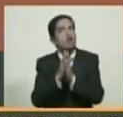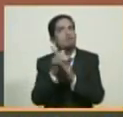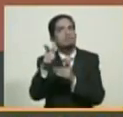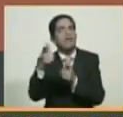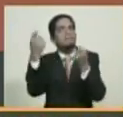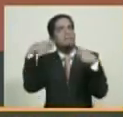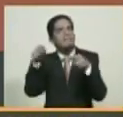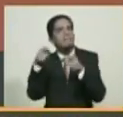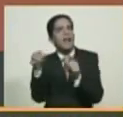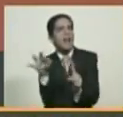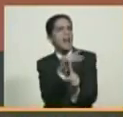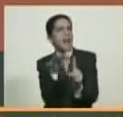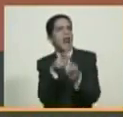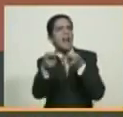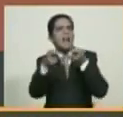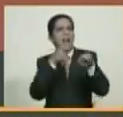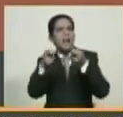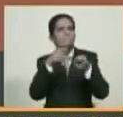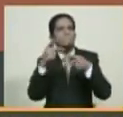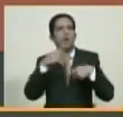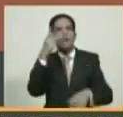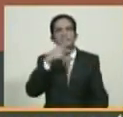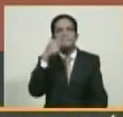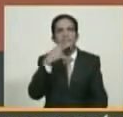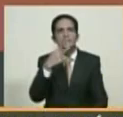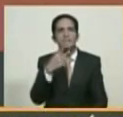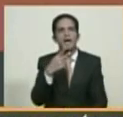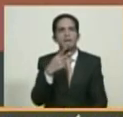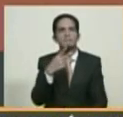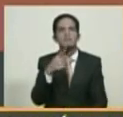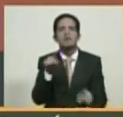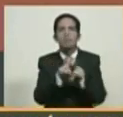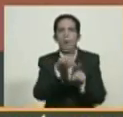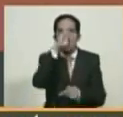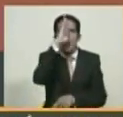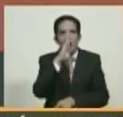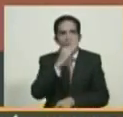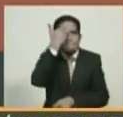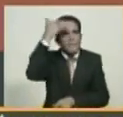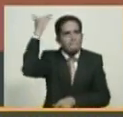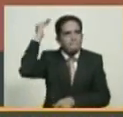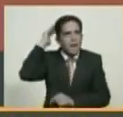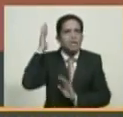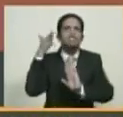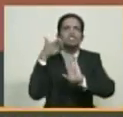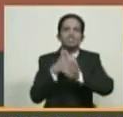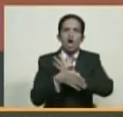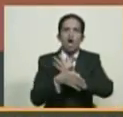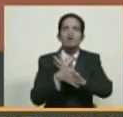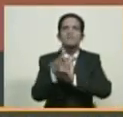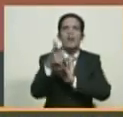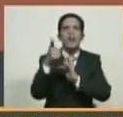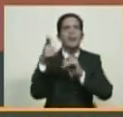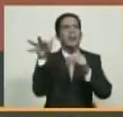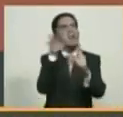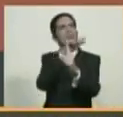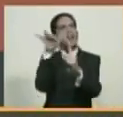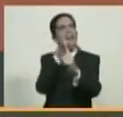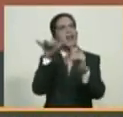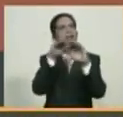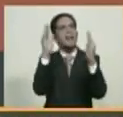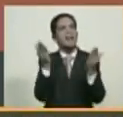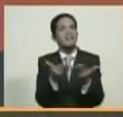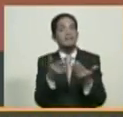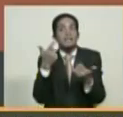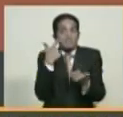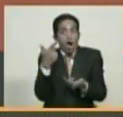política, con el doble estándar, con la doble moral en materia de temas sensibles para la humanidad. Y eso es lo que